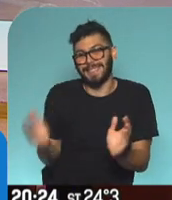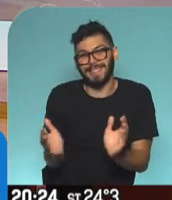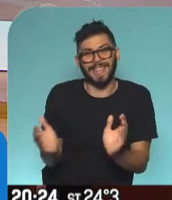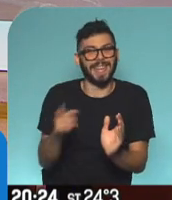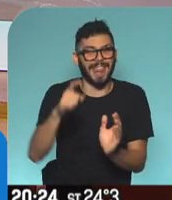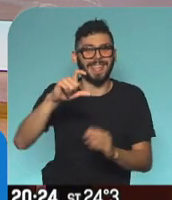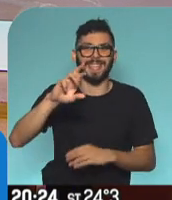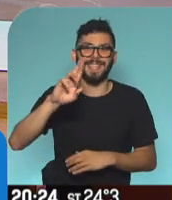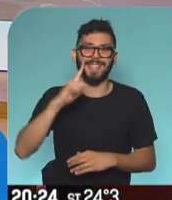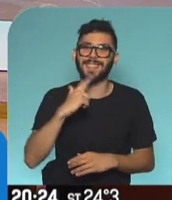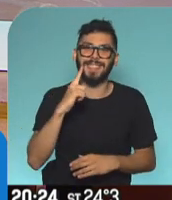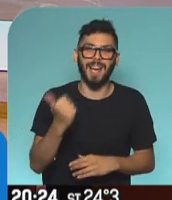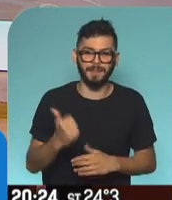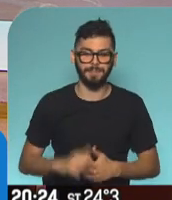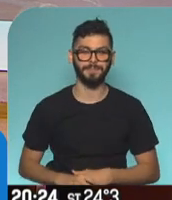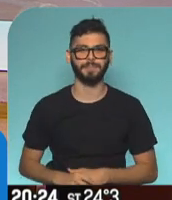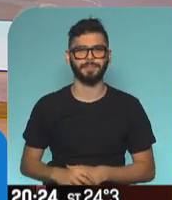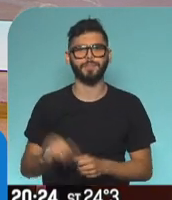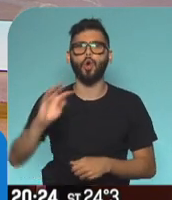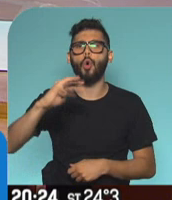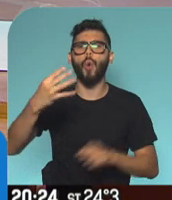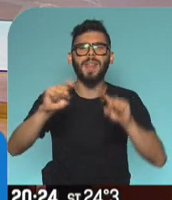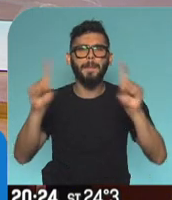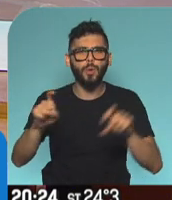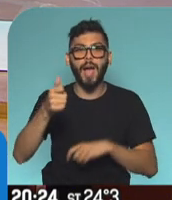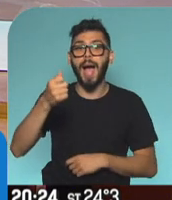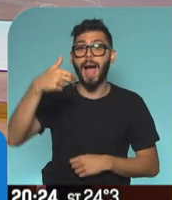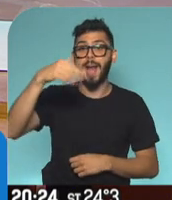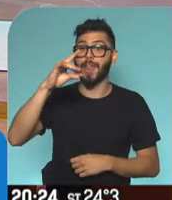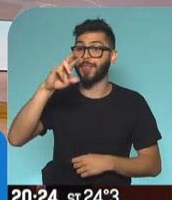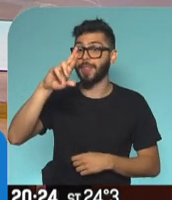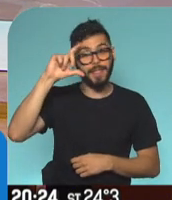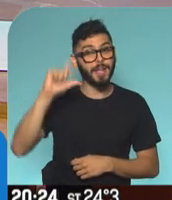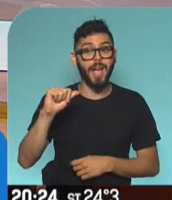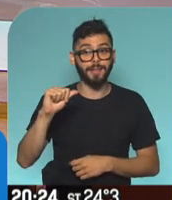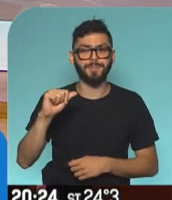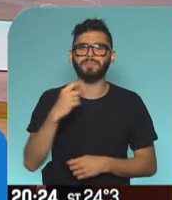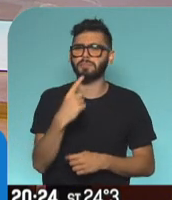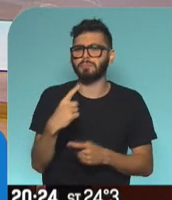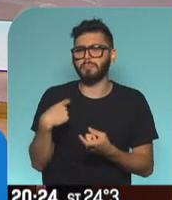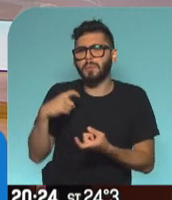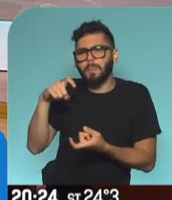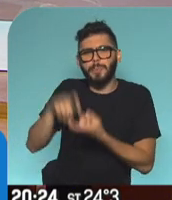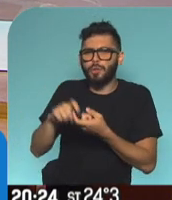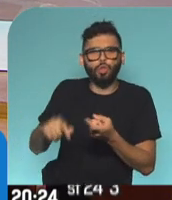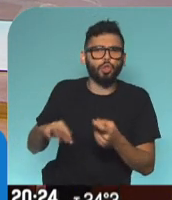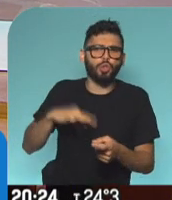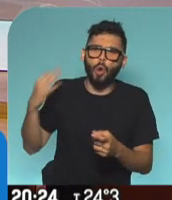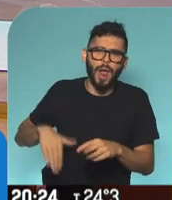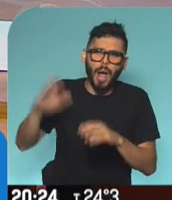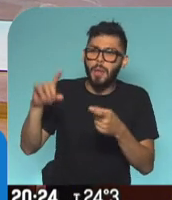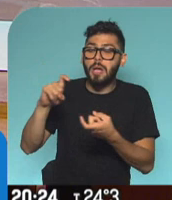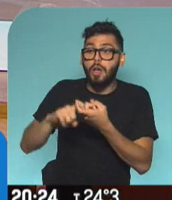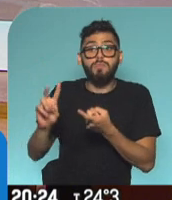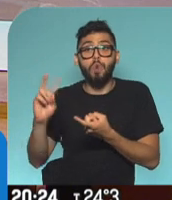fácil entonces así lo dirá el apartado vamos a una cuarta pregunta andrea la pareja de toda la vida de andrea falleció no estaban